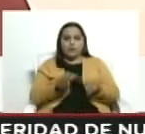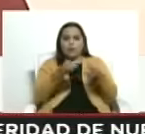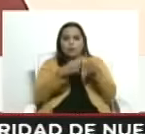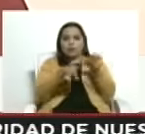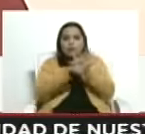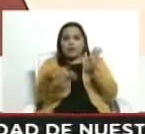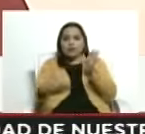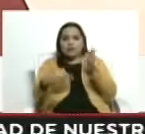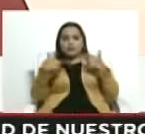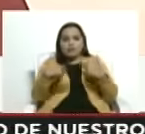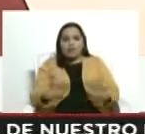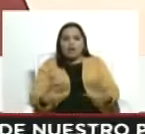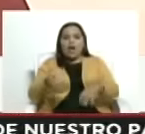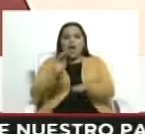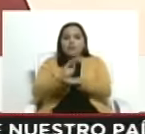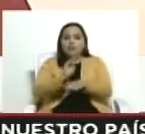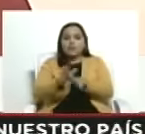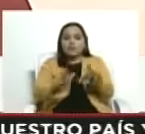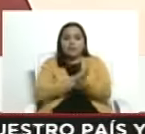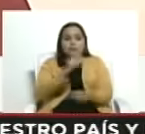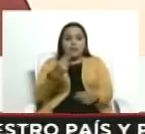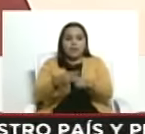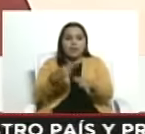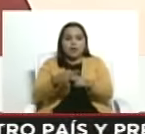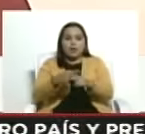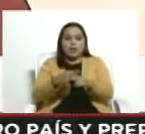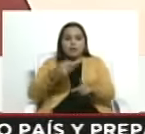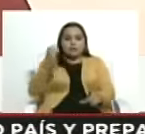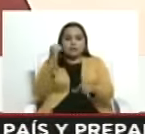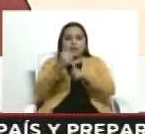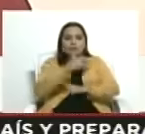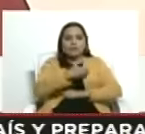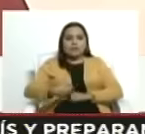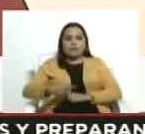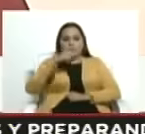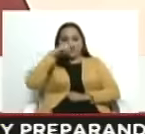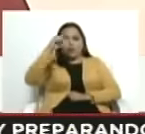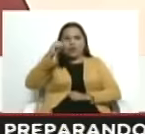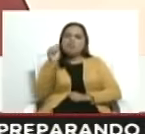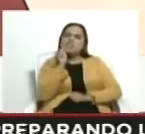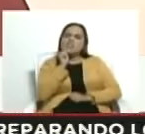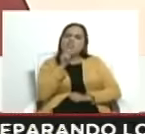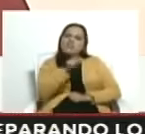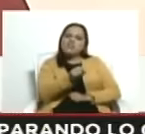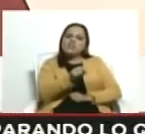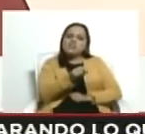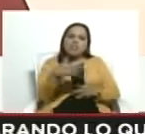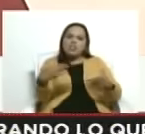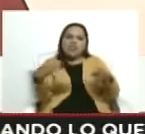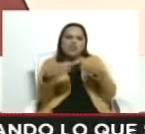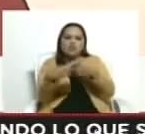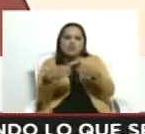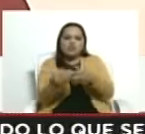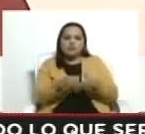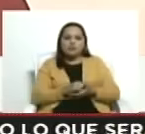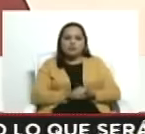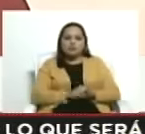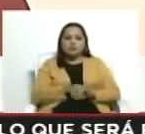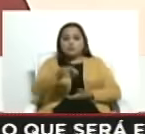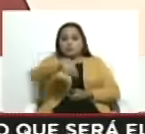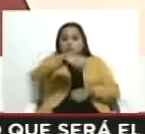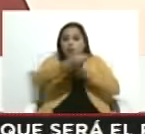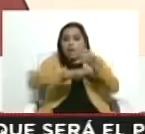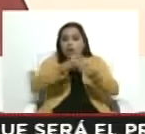alertando sobre el peligro de homicidio contra el presidente Nicolás Maduro? ¿Quién? ¿Qué grupo de eso? No, ellos hacen